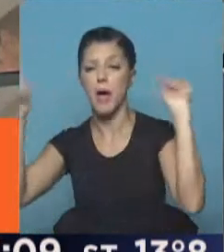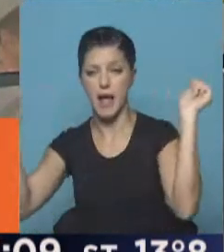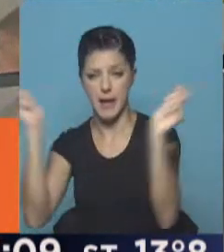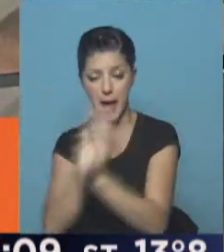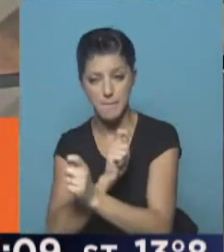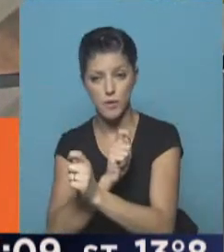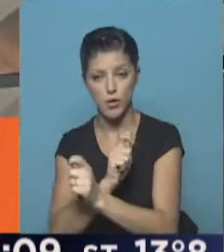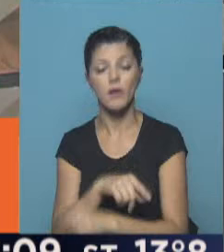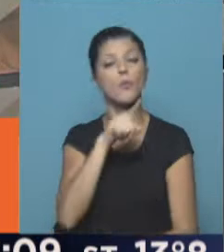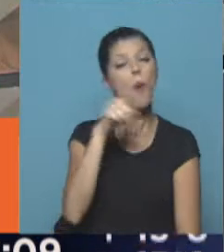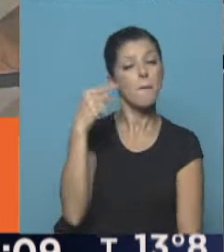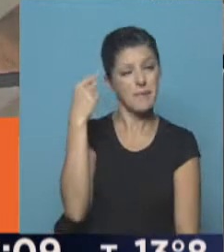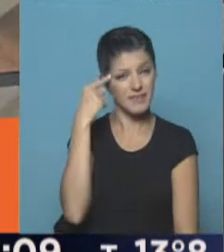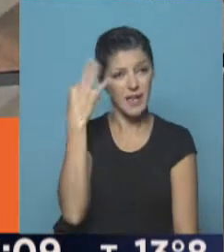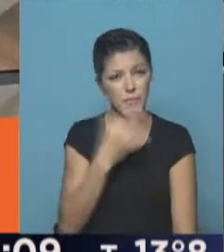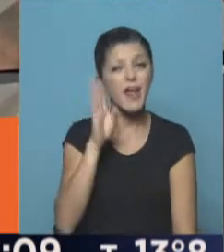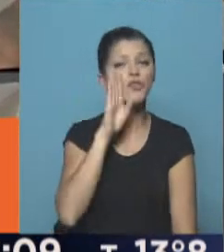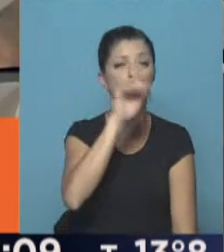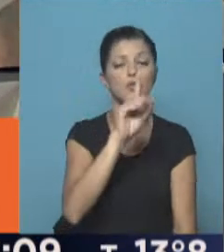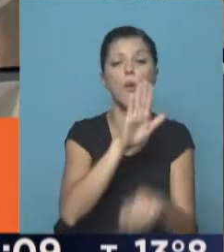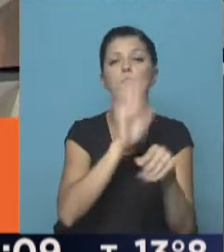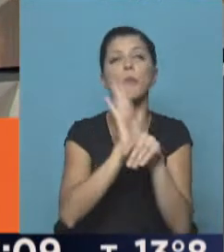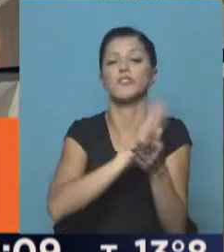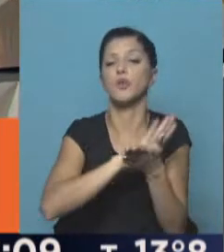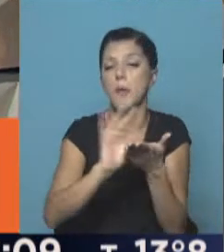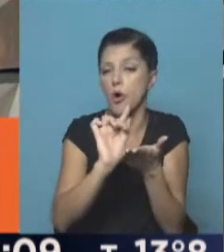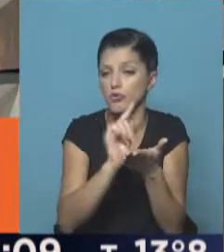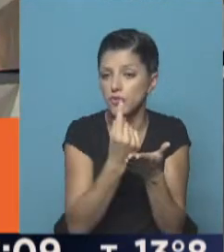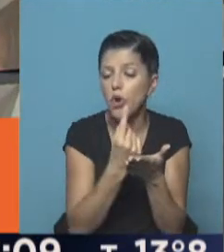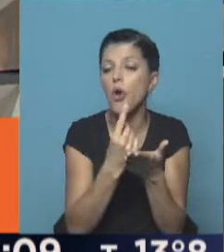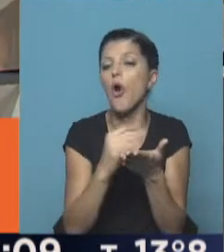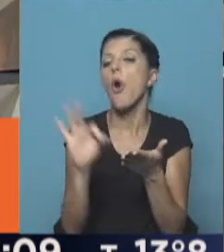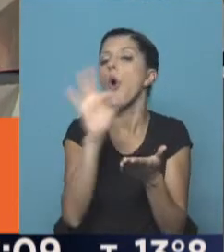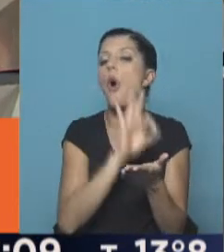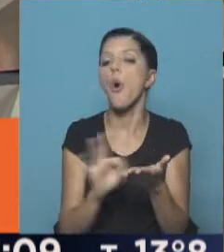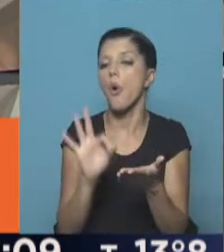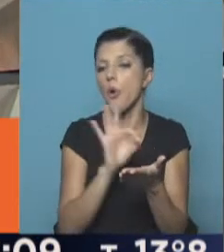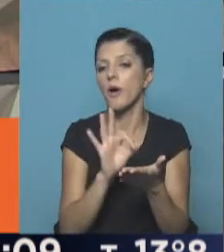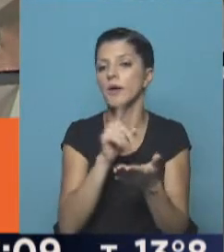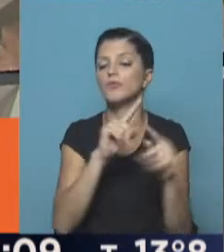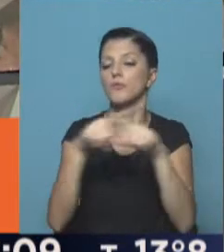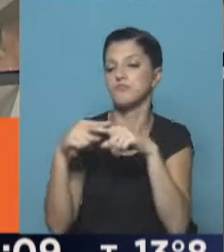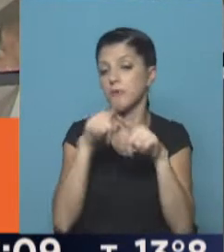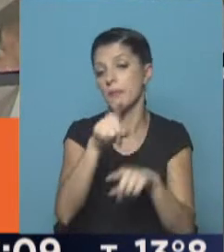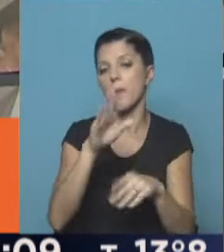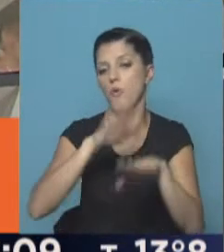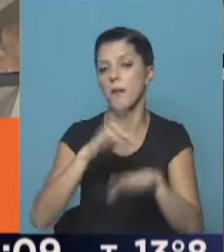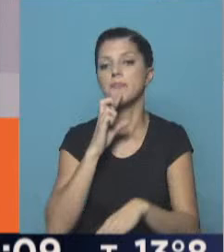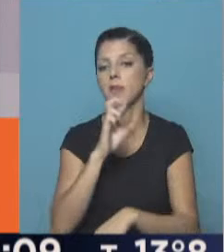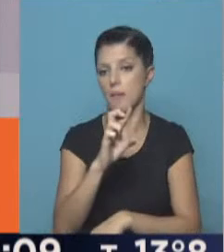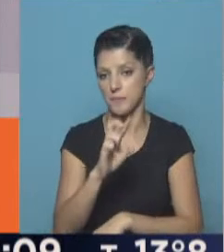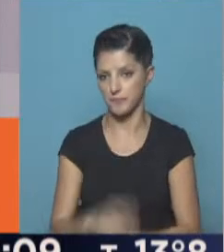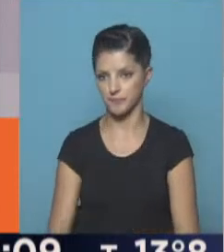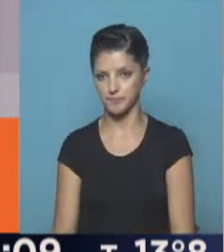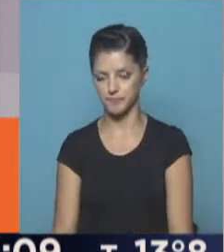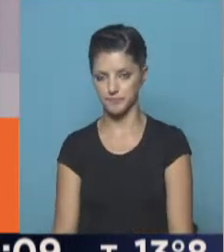un Estados Unidos nuevo, aislado, o es fruto de solamente esta coyuntura de Trump? Creo que Trump